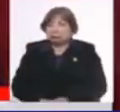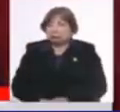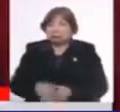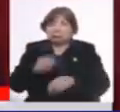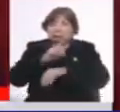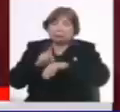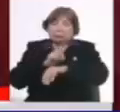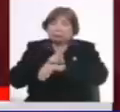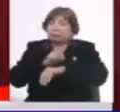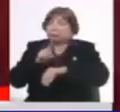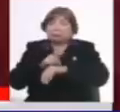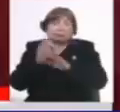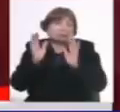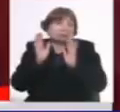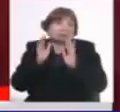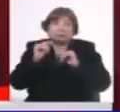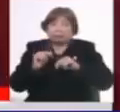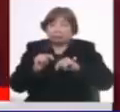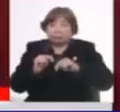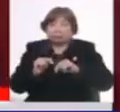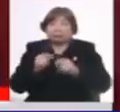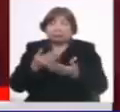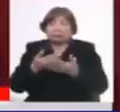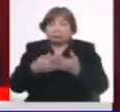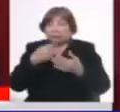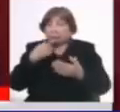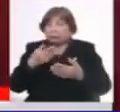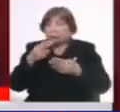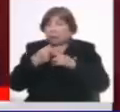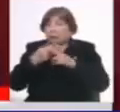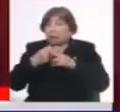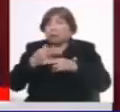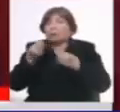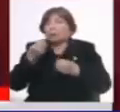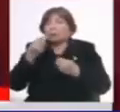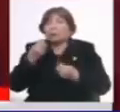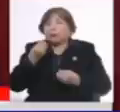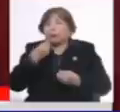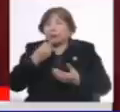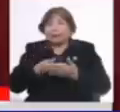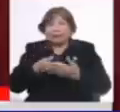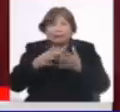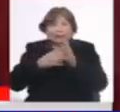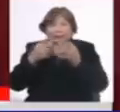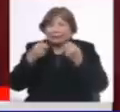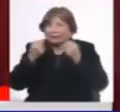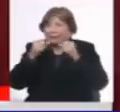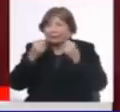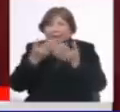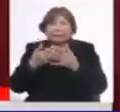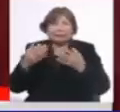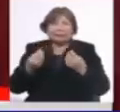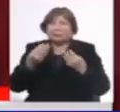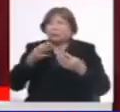pocas horas. En este caso, no ha sido en poco tiempo. ¿Por qué? Porque es desesperante la cuestión